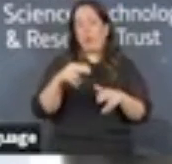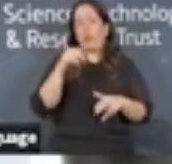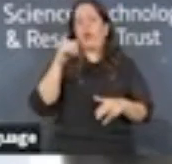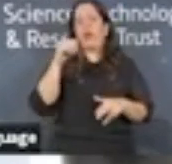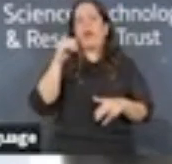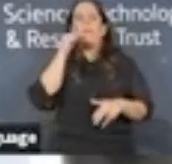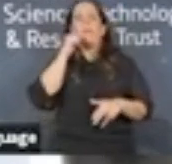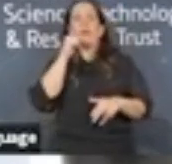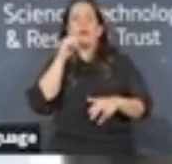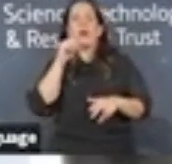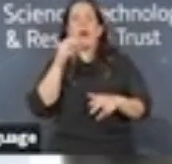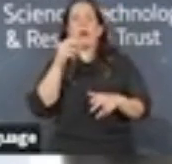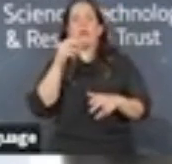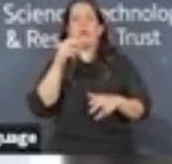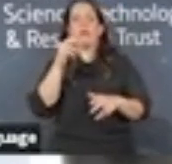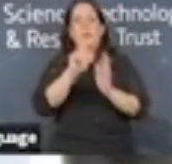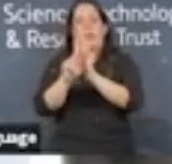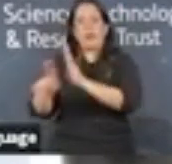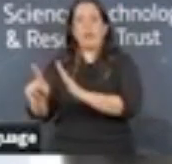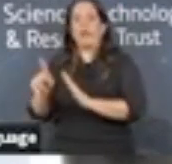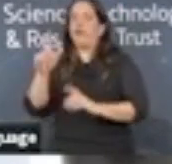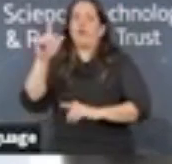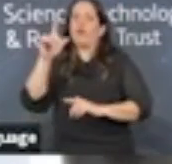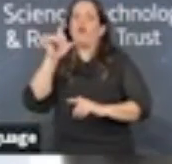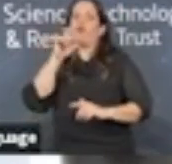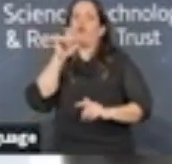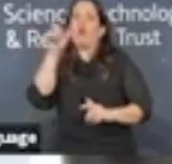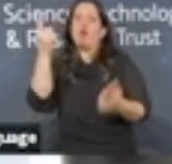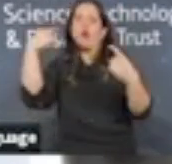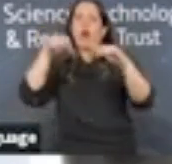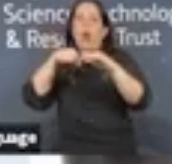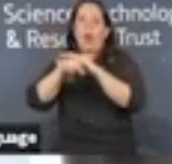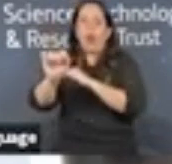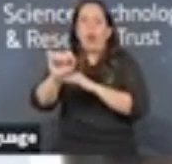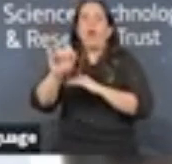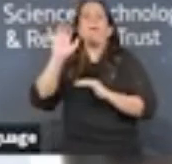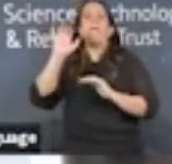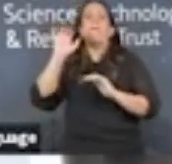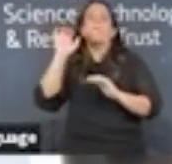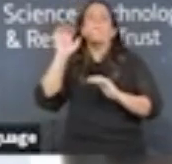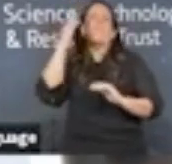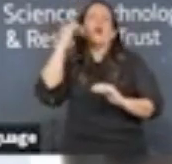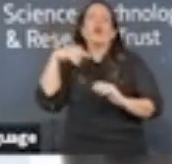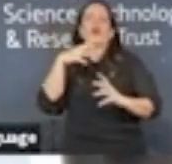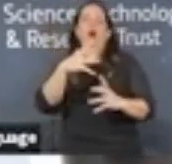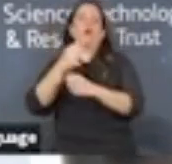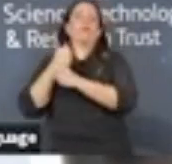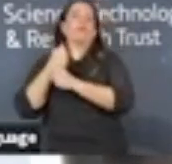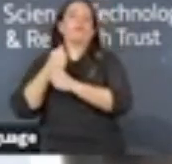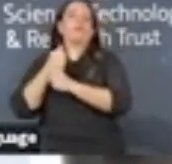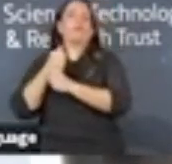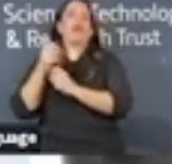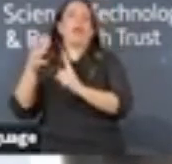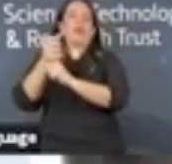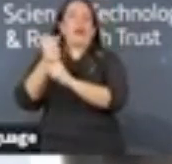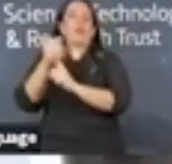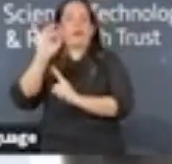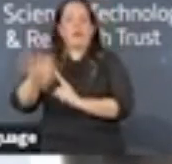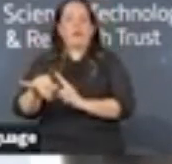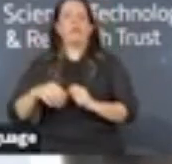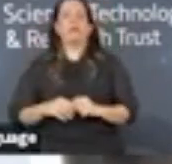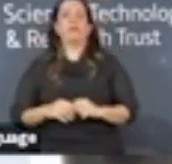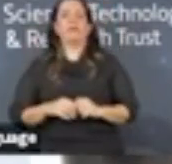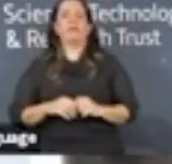eliminaron no pudieron llegar a poner porque fueron retenidas o atrapadas en las trampas. Vamos, pues, este es